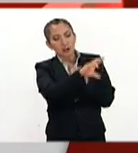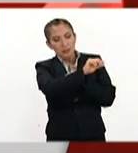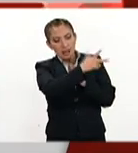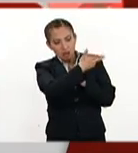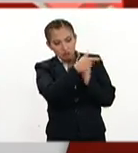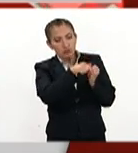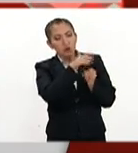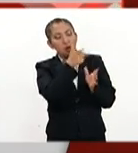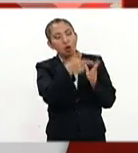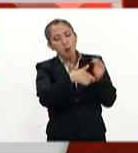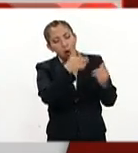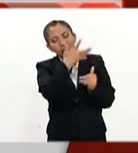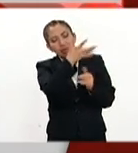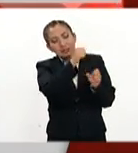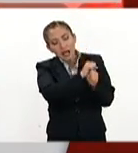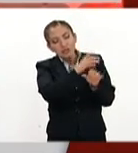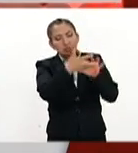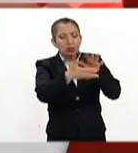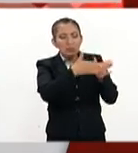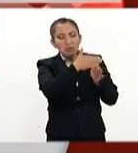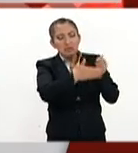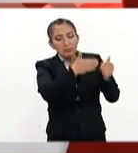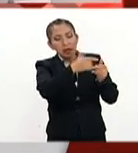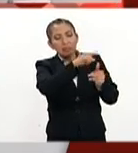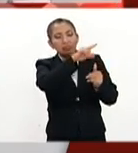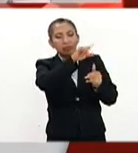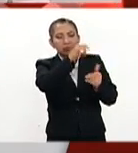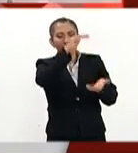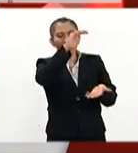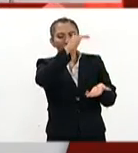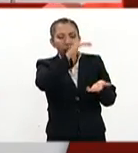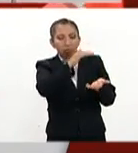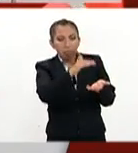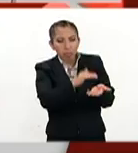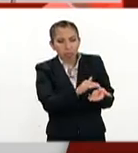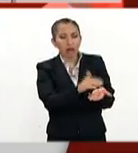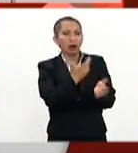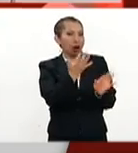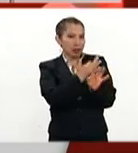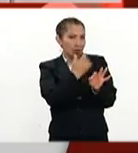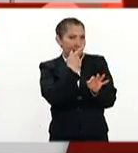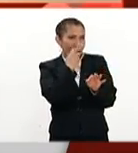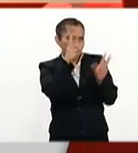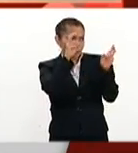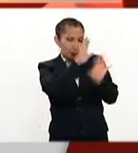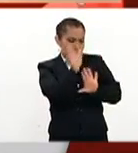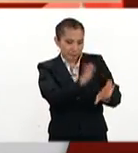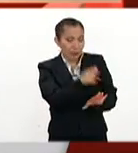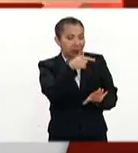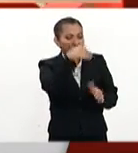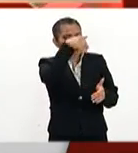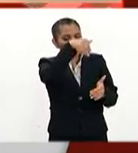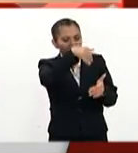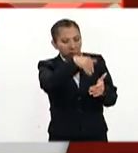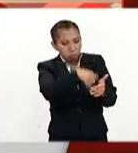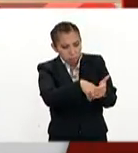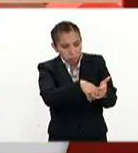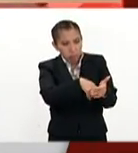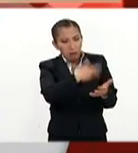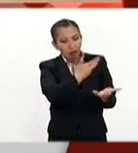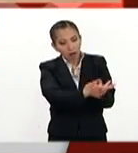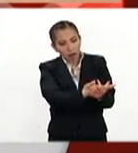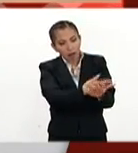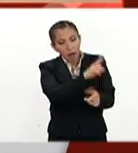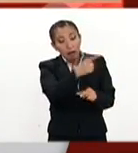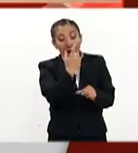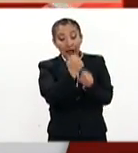98, funcionó 10 años aproximadamente, y luego, pues por X, ahorita no vamos a meternos en eso, pero tuvimos un periodo de descanso y desde el